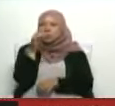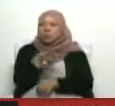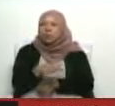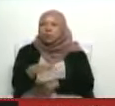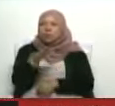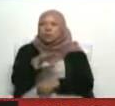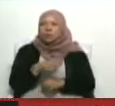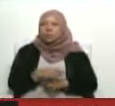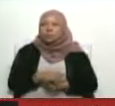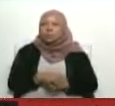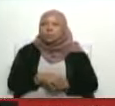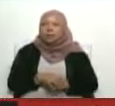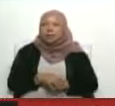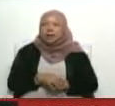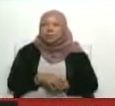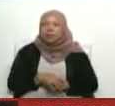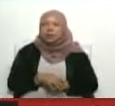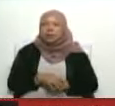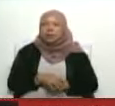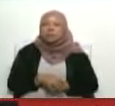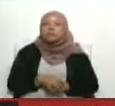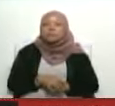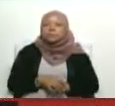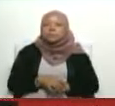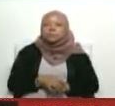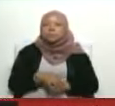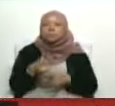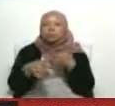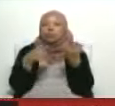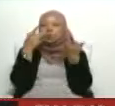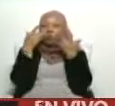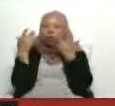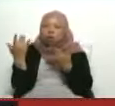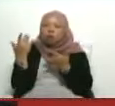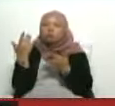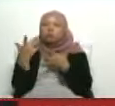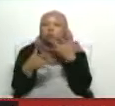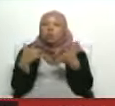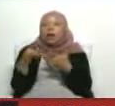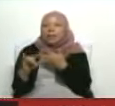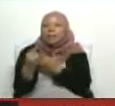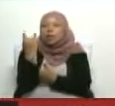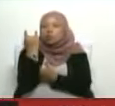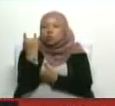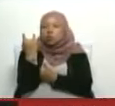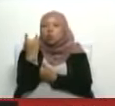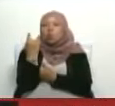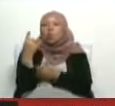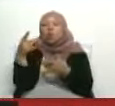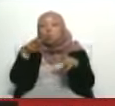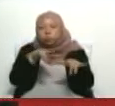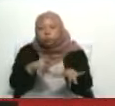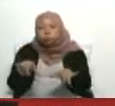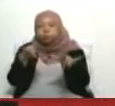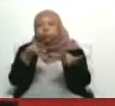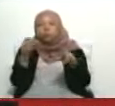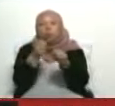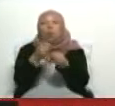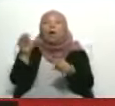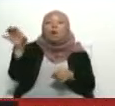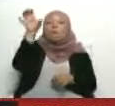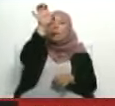Rojas. Los delitos por los cuales fueron acusados son terrorismo, traición a la patria, conspiración con gobierno